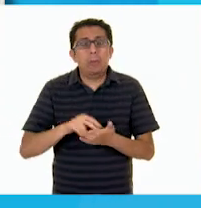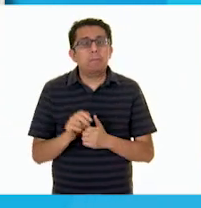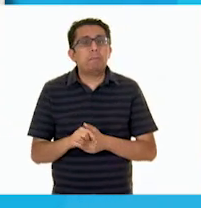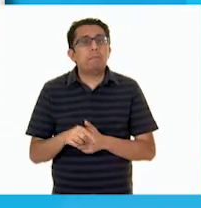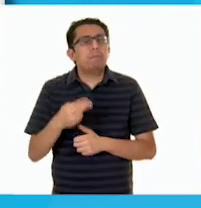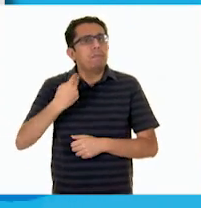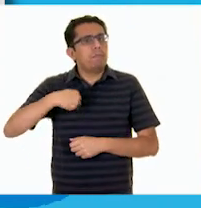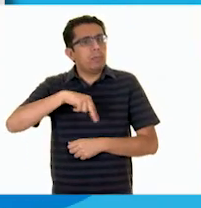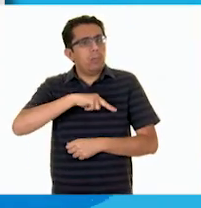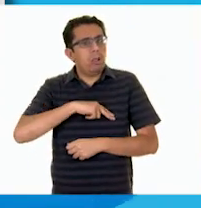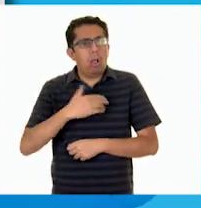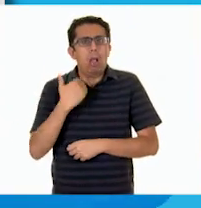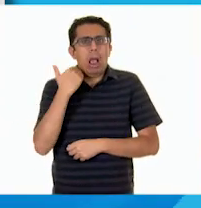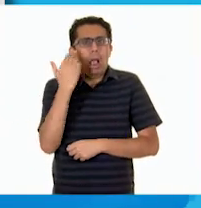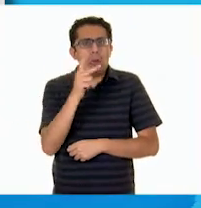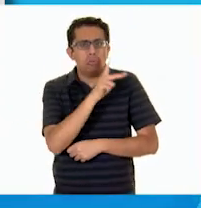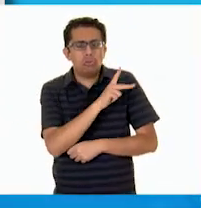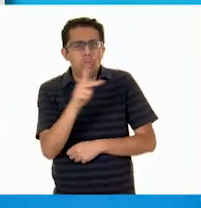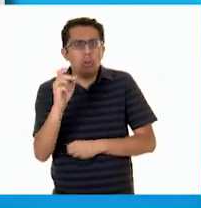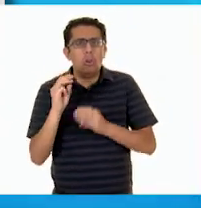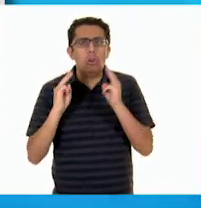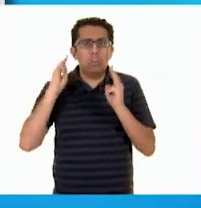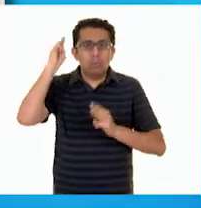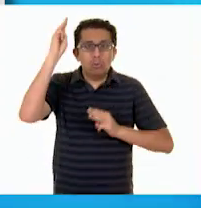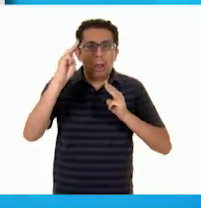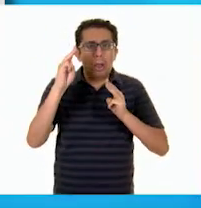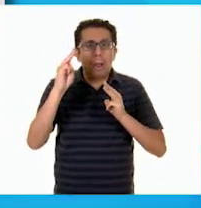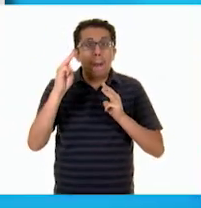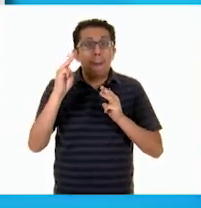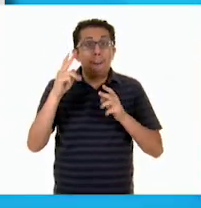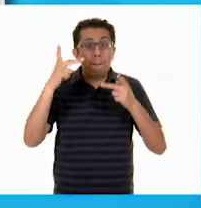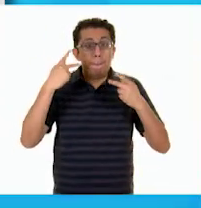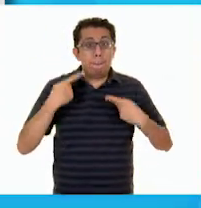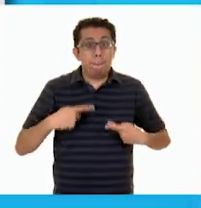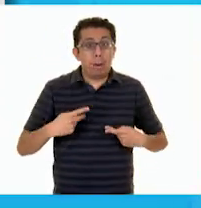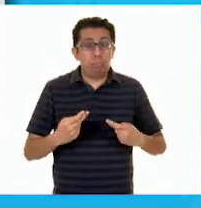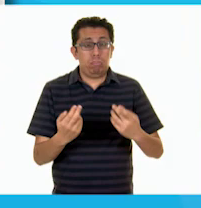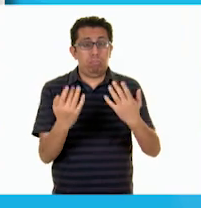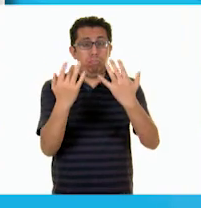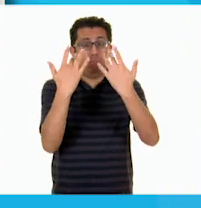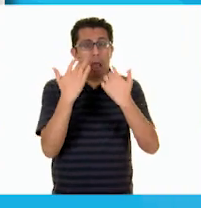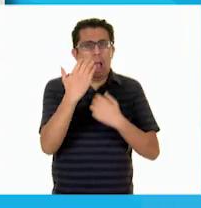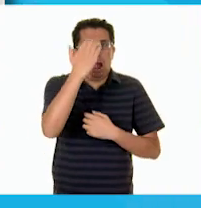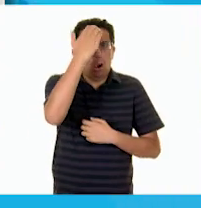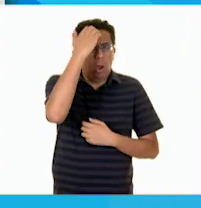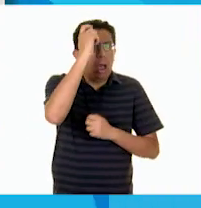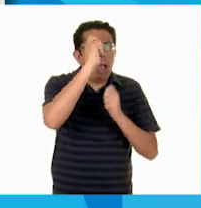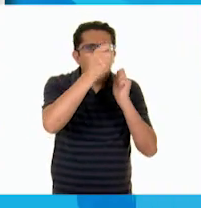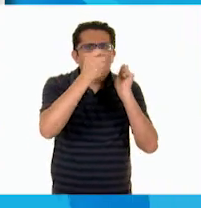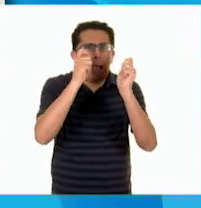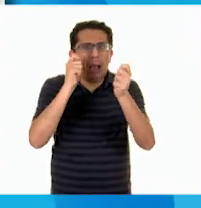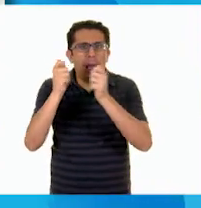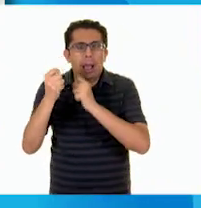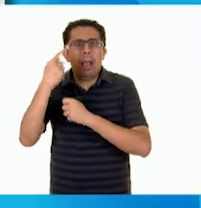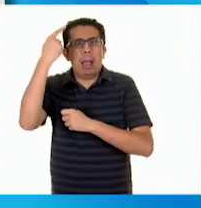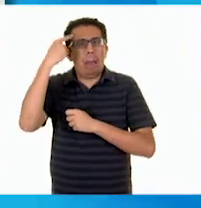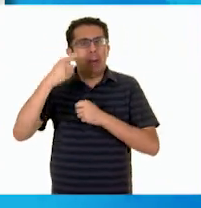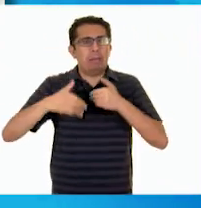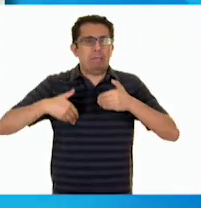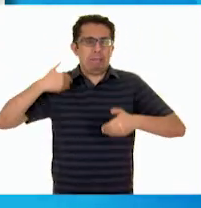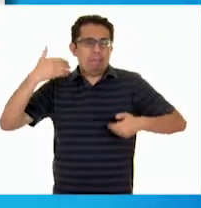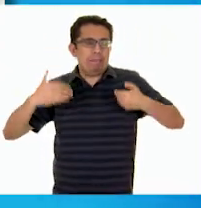queremos en todos los museos es que la gente venga a conocer todo lo que hay, para que disfruten.